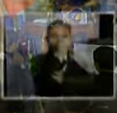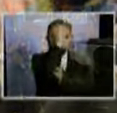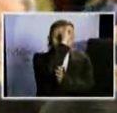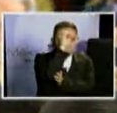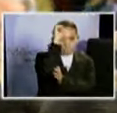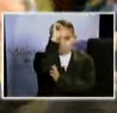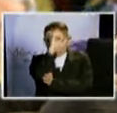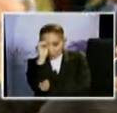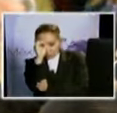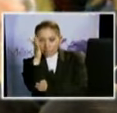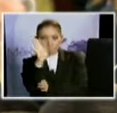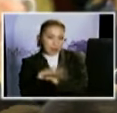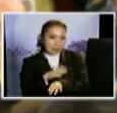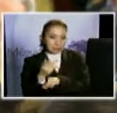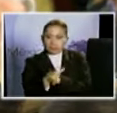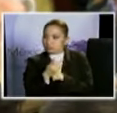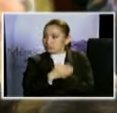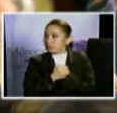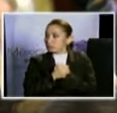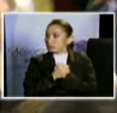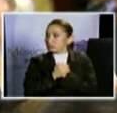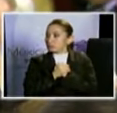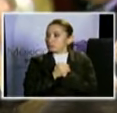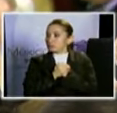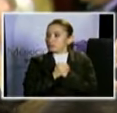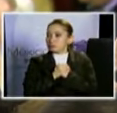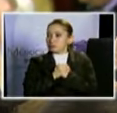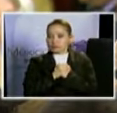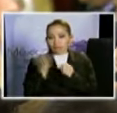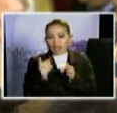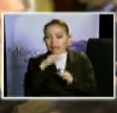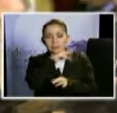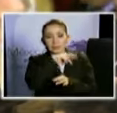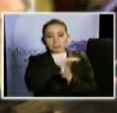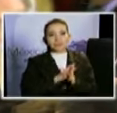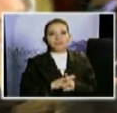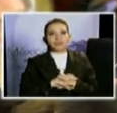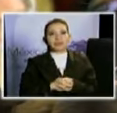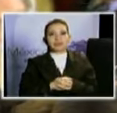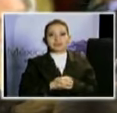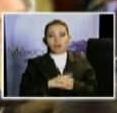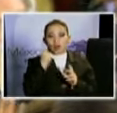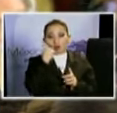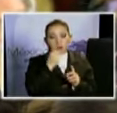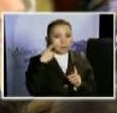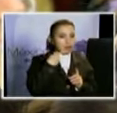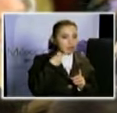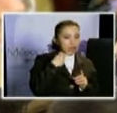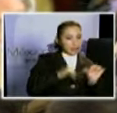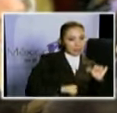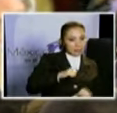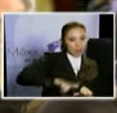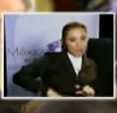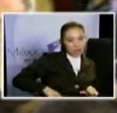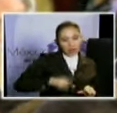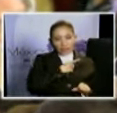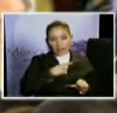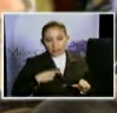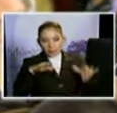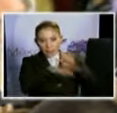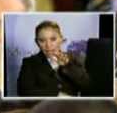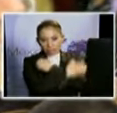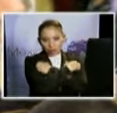comentarios, más que preguntas. No, es que... a ver, vámonos, rápido. Gracias. Uno, sobre política pública, yo pienso que debe basarse